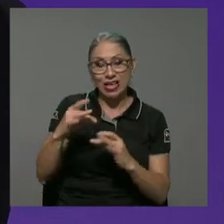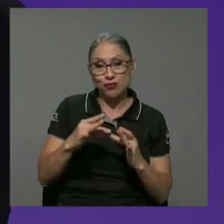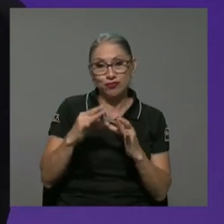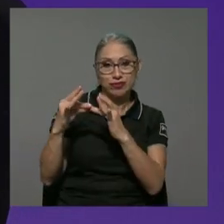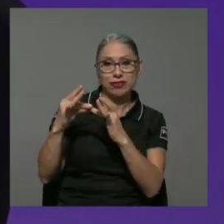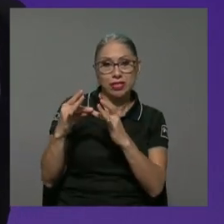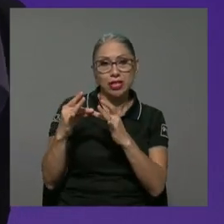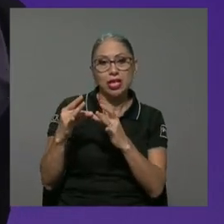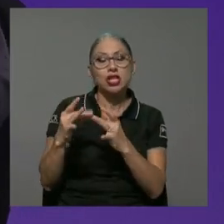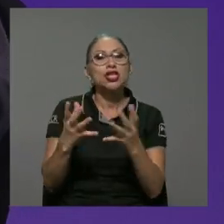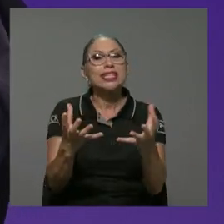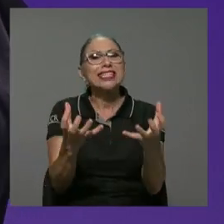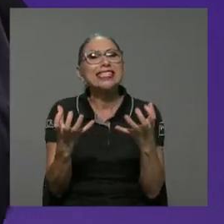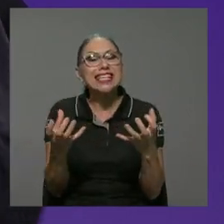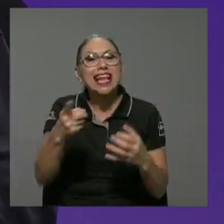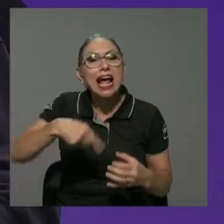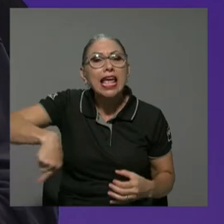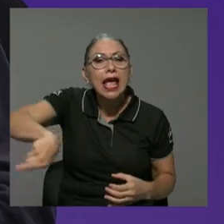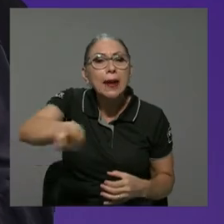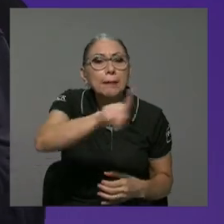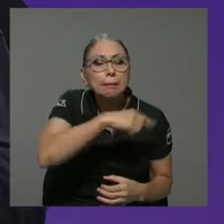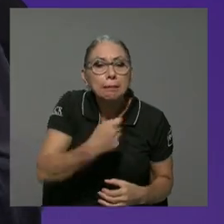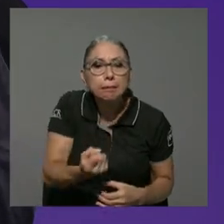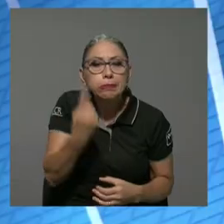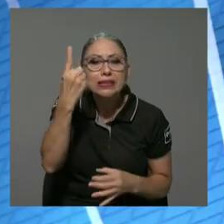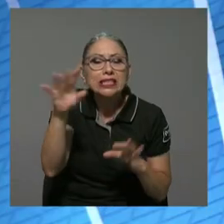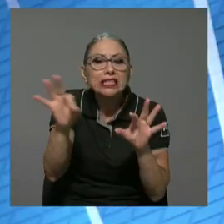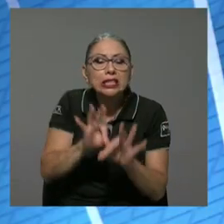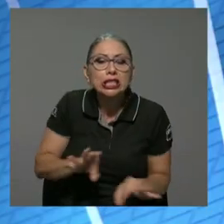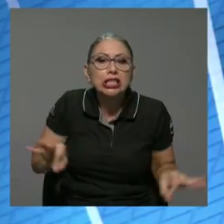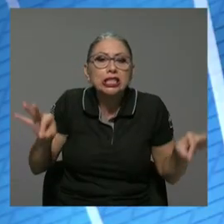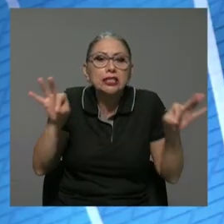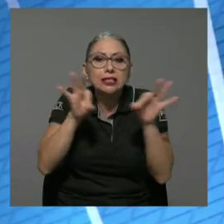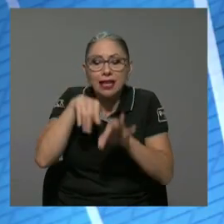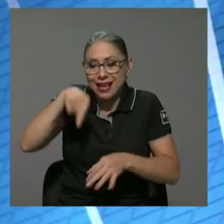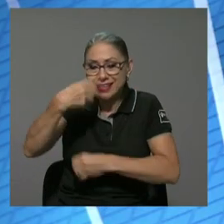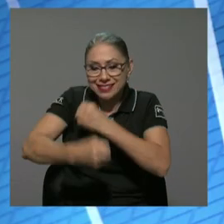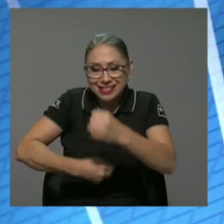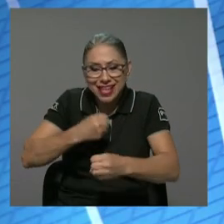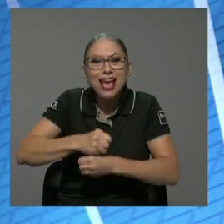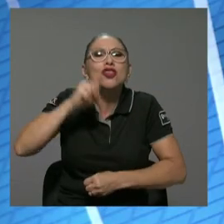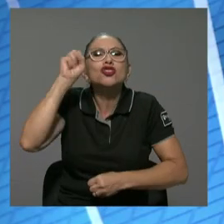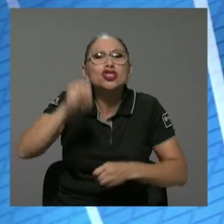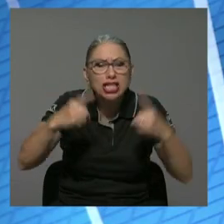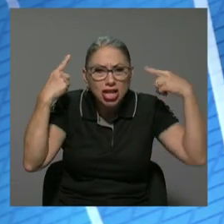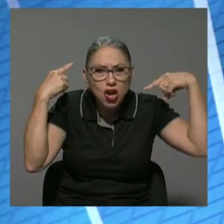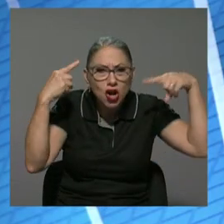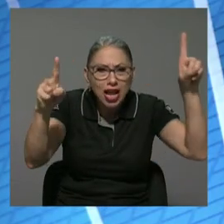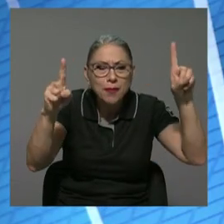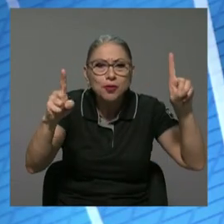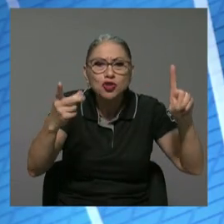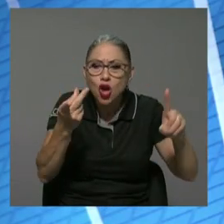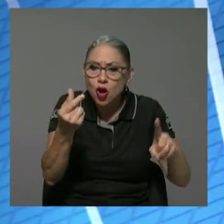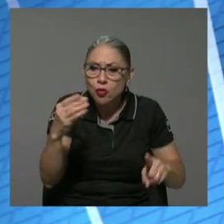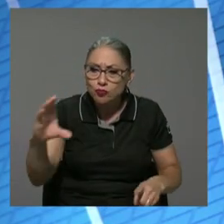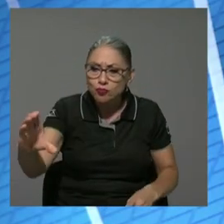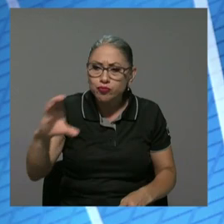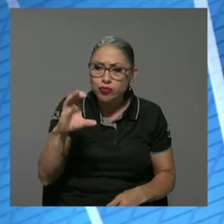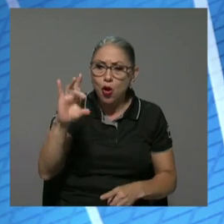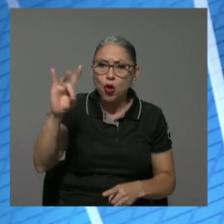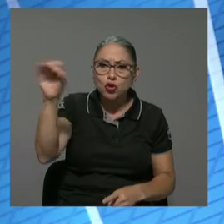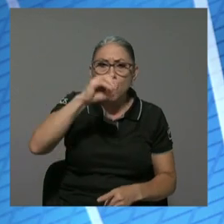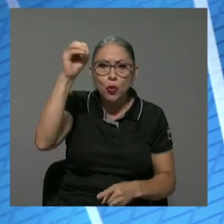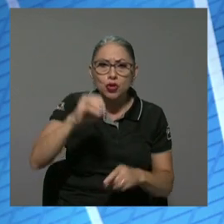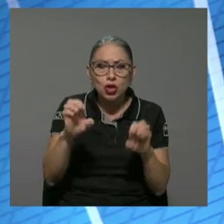pudiéramos entender lo crucial que es que este año sí lleguemos al 8% y que sí invirtamos